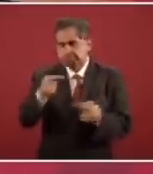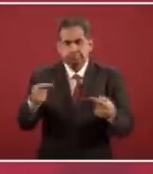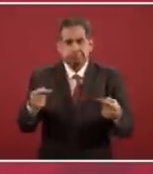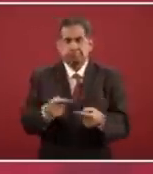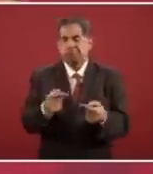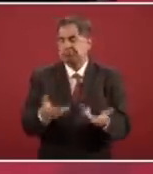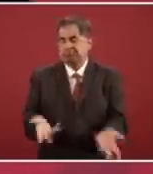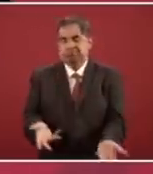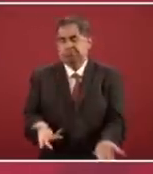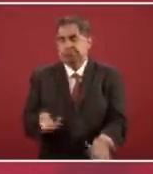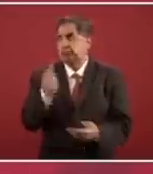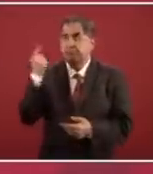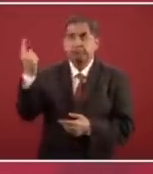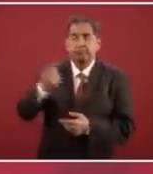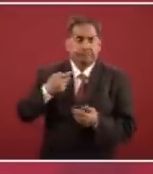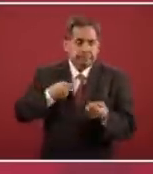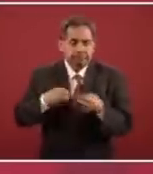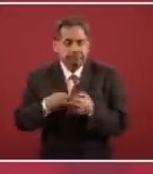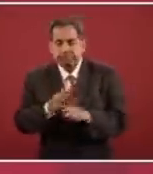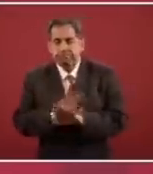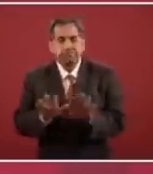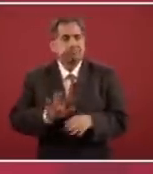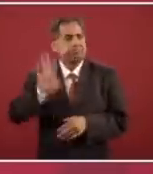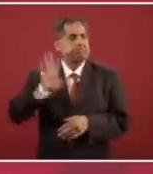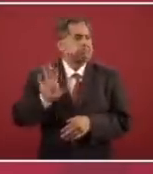porque se pensaba que